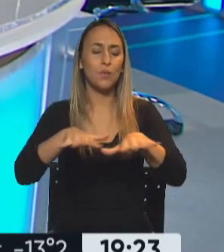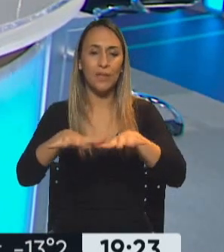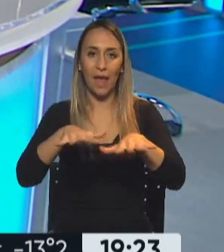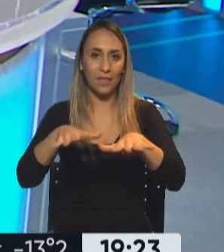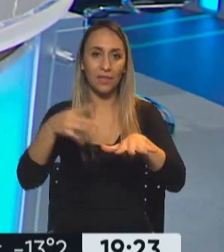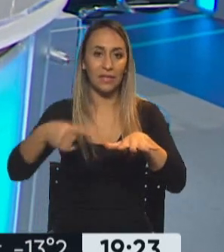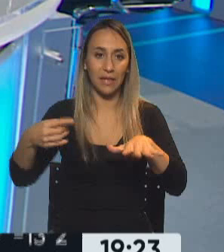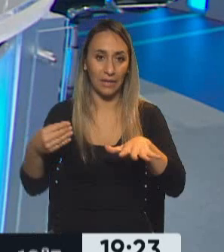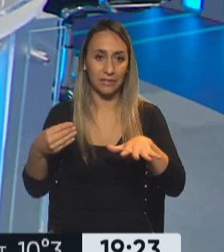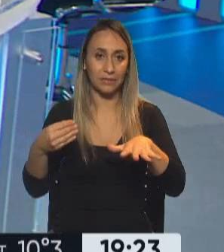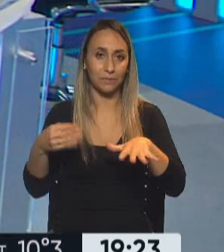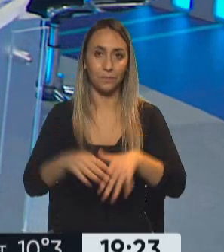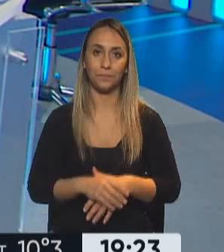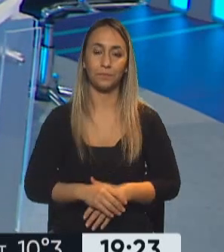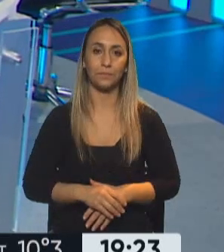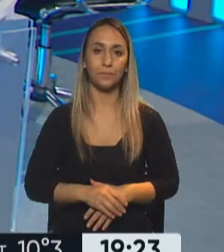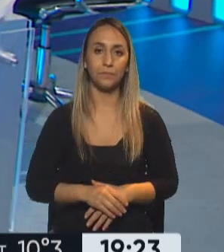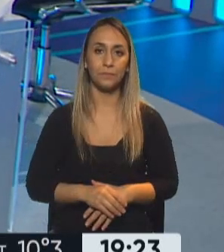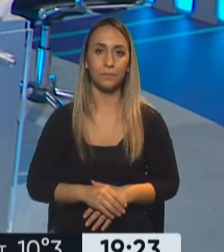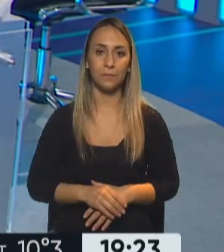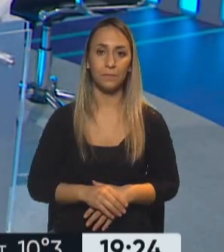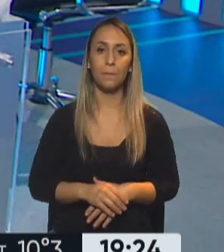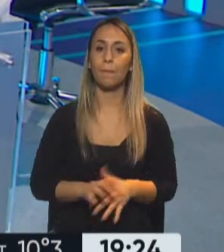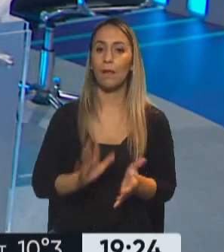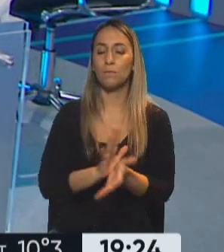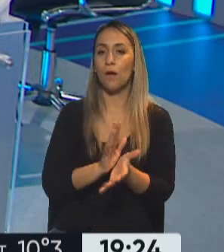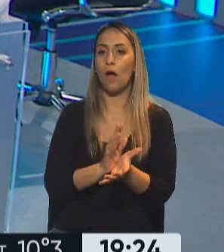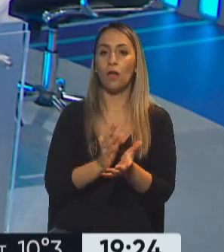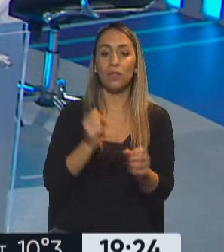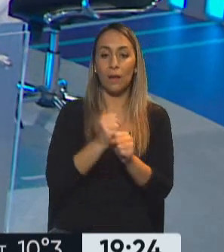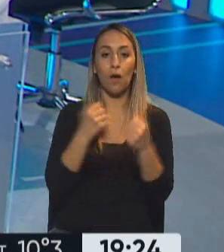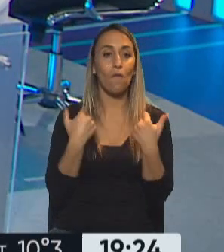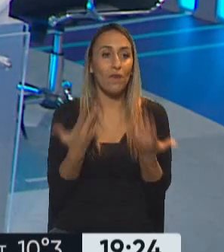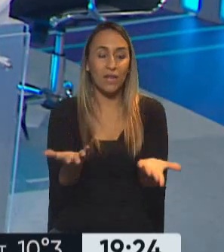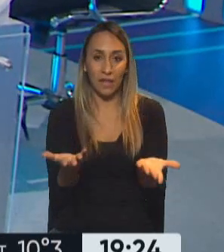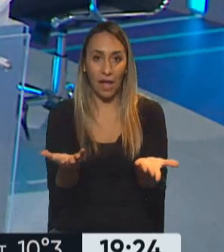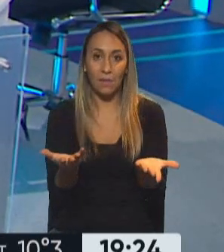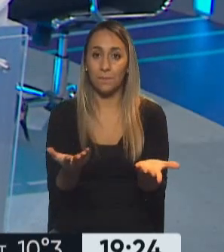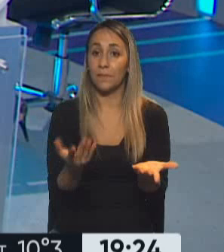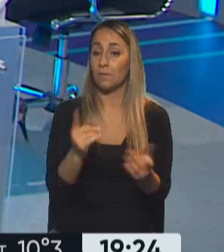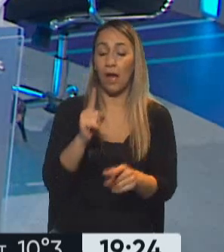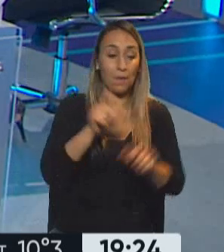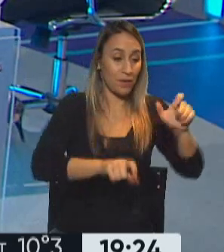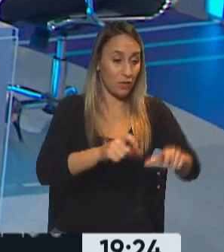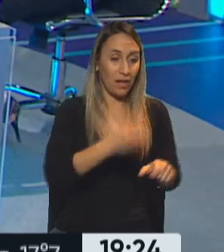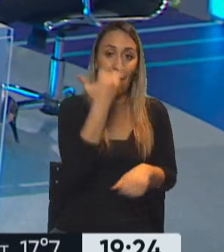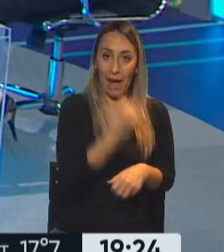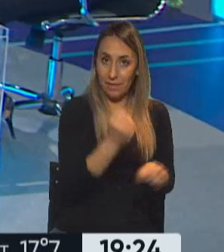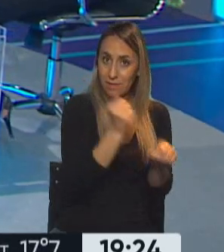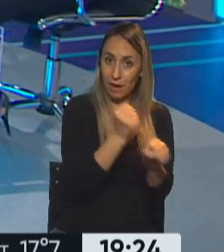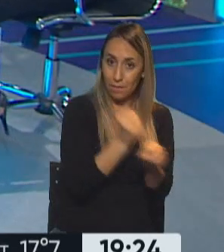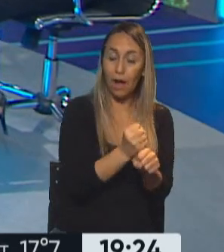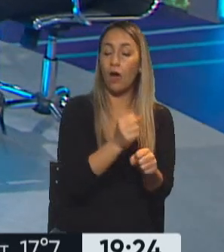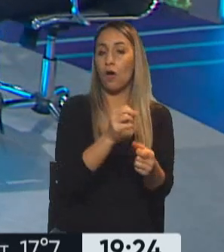actividad, básicamente estábamos hablando de cuál es la oferta de trabajo. Acá tenemos tanto a los que tienen trabajo, a los que están ocupados, al menos